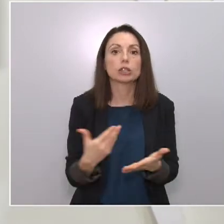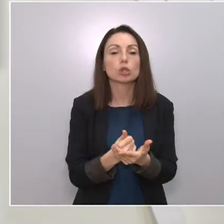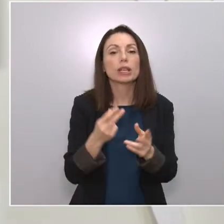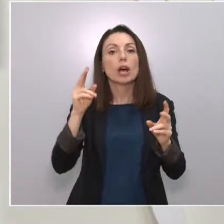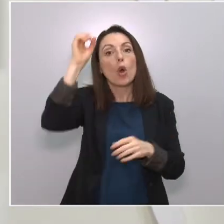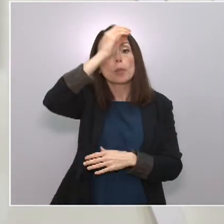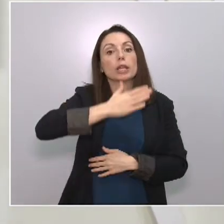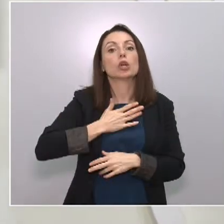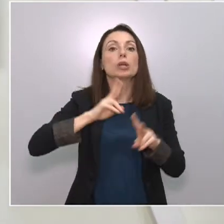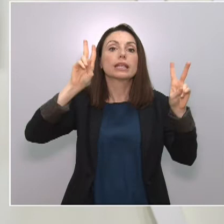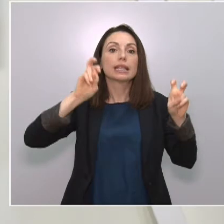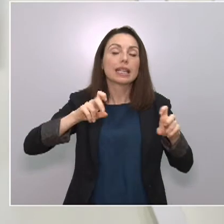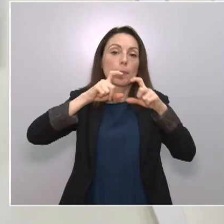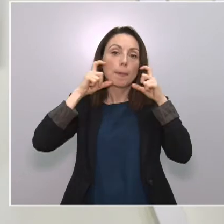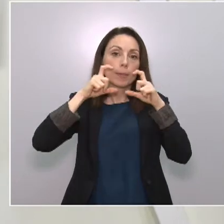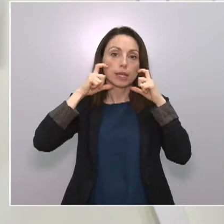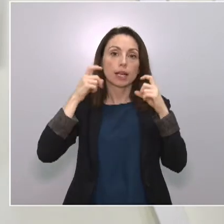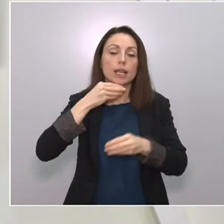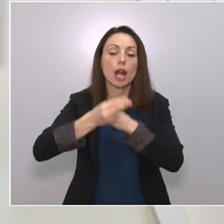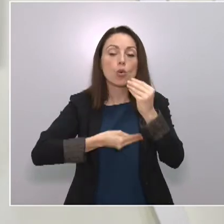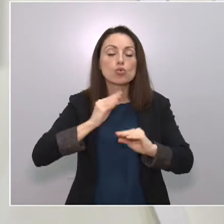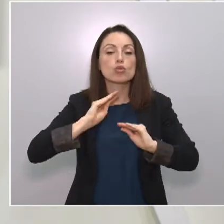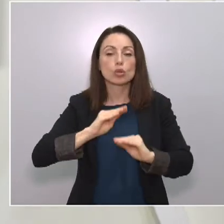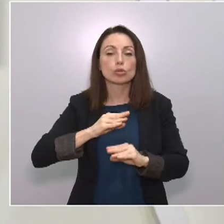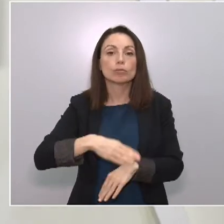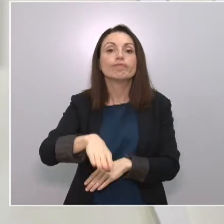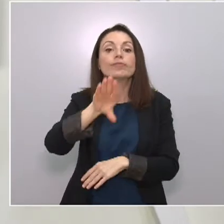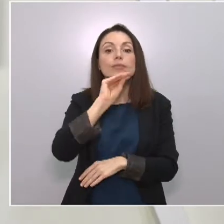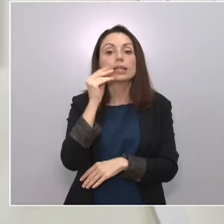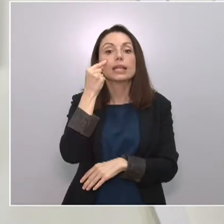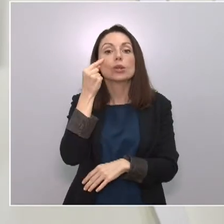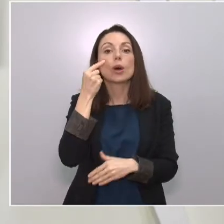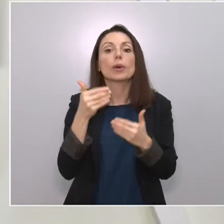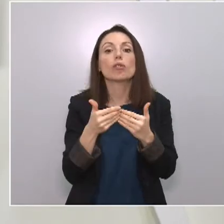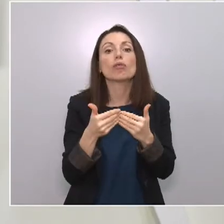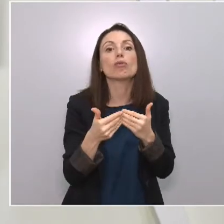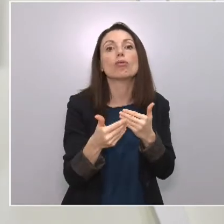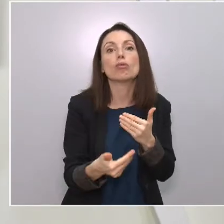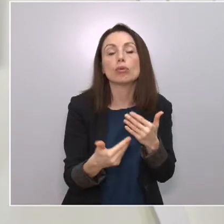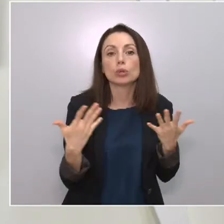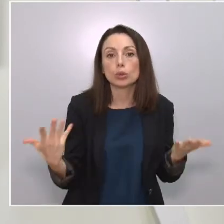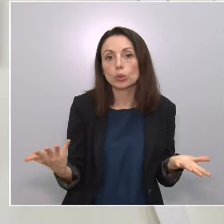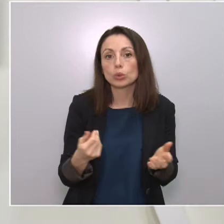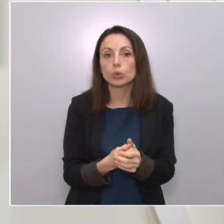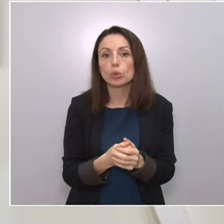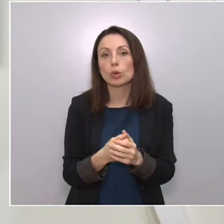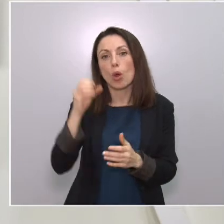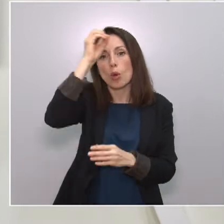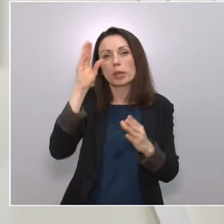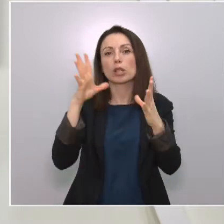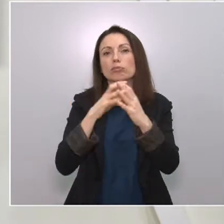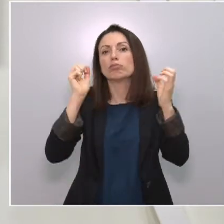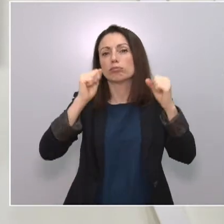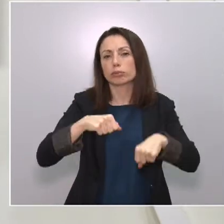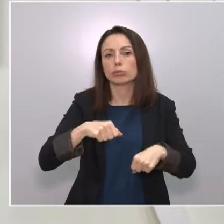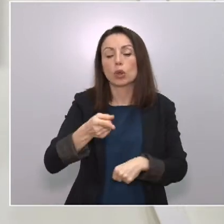a qué opinamos sobre el uso de las mascarillas, para, entiendo, establecer una posición lo más consensuada posible.